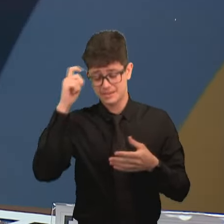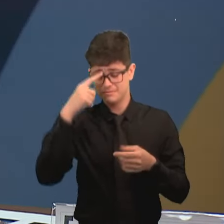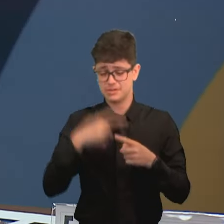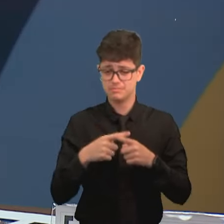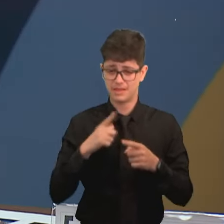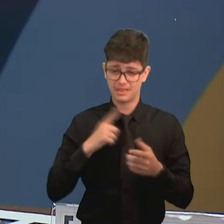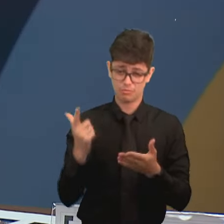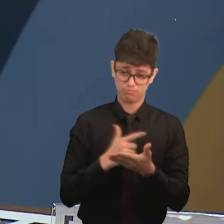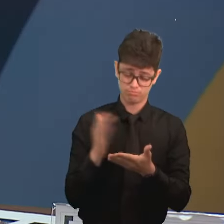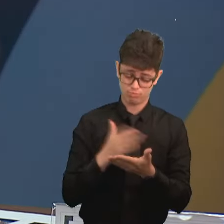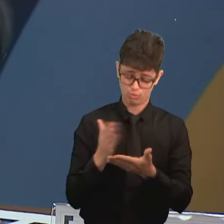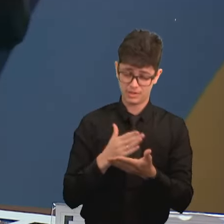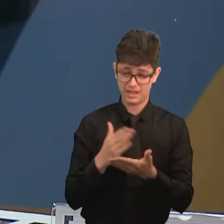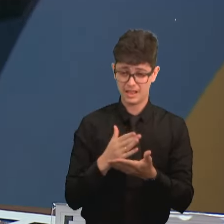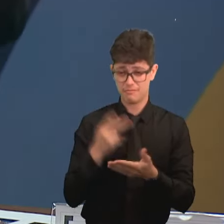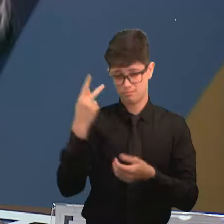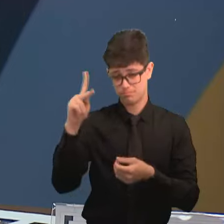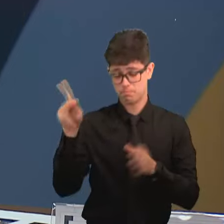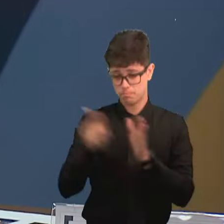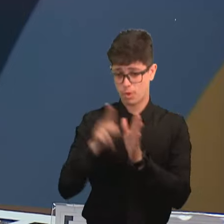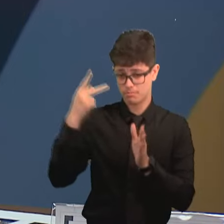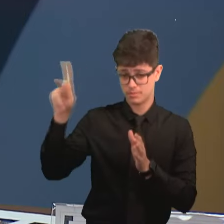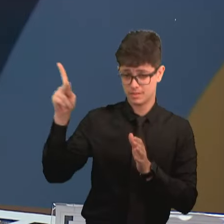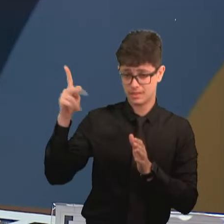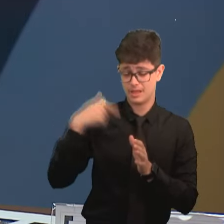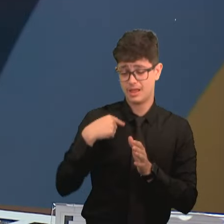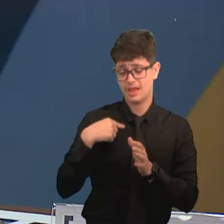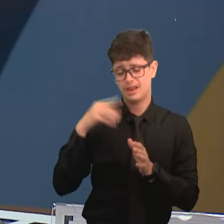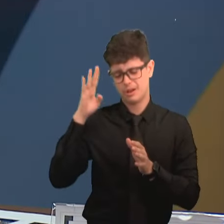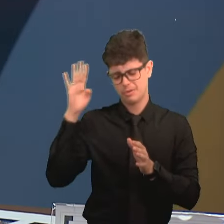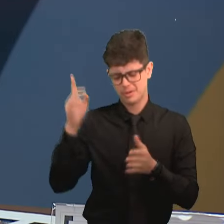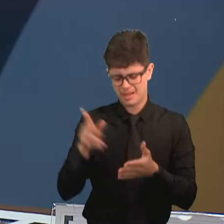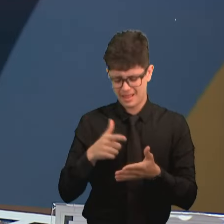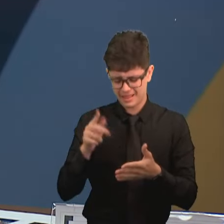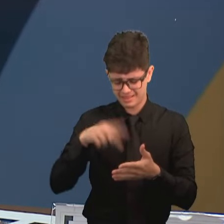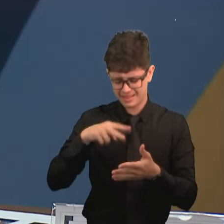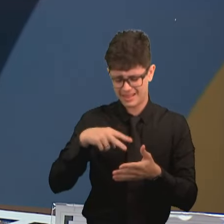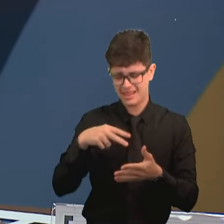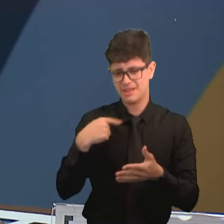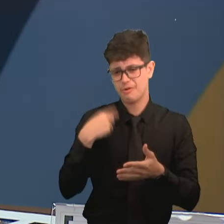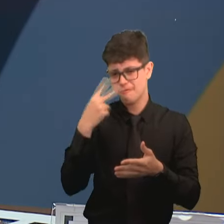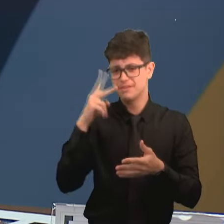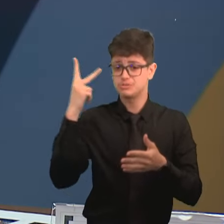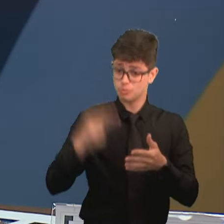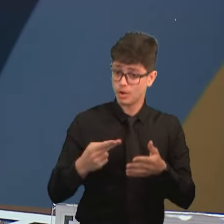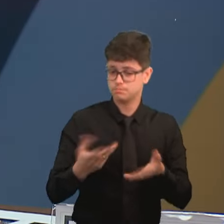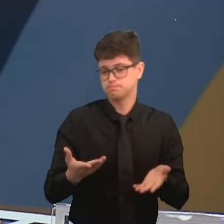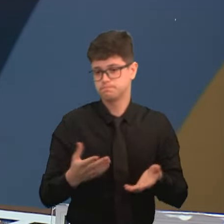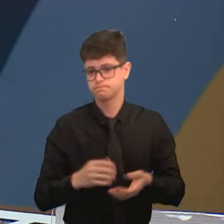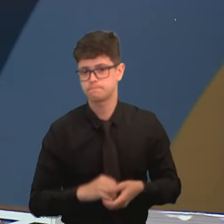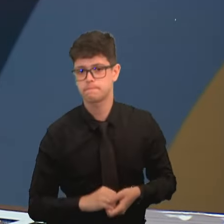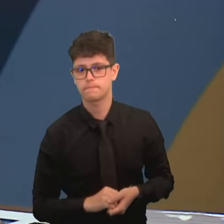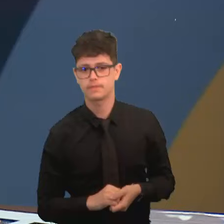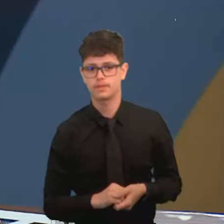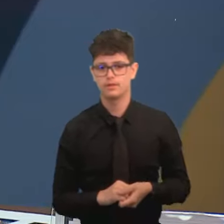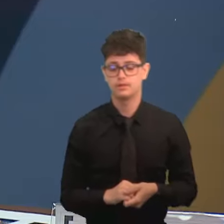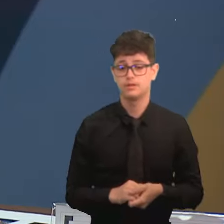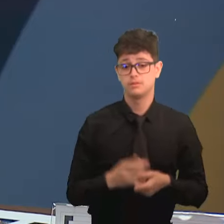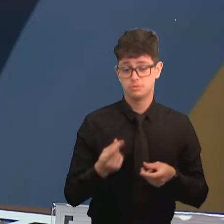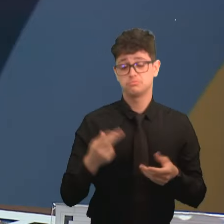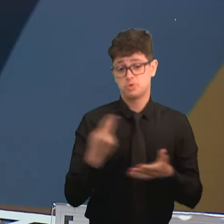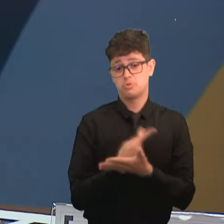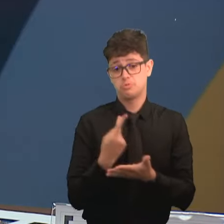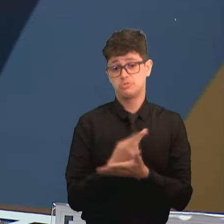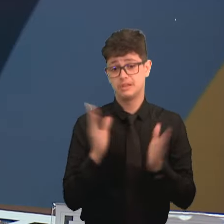a veces es la verdad. Y aquí están estos modelos que crean esta salida que es semejante, pero muchas